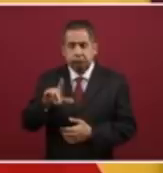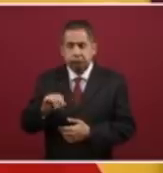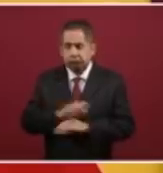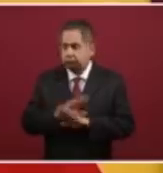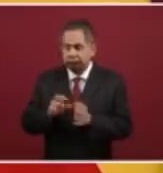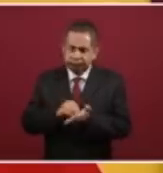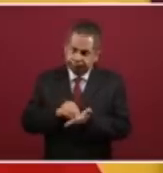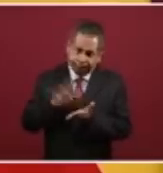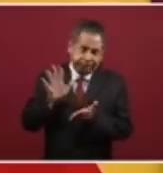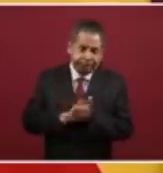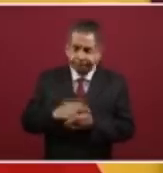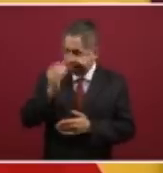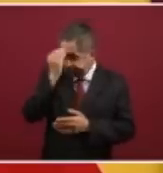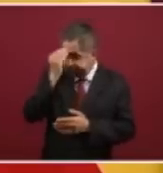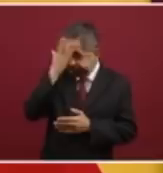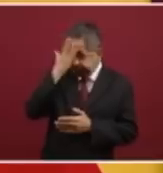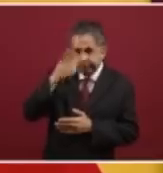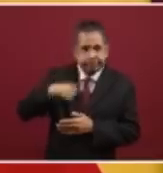que los hembras